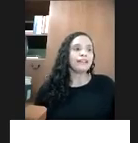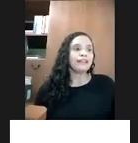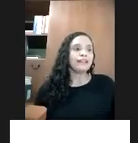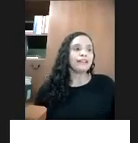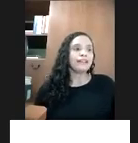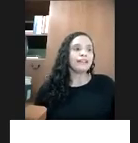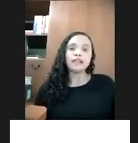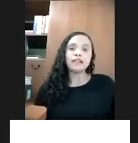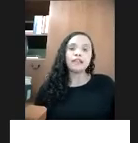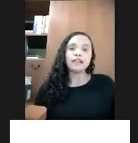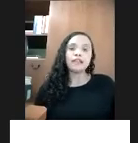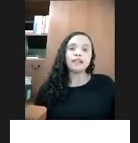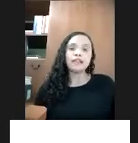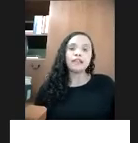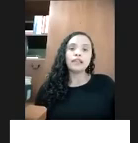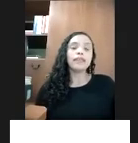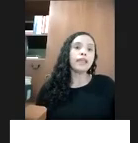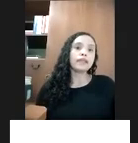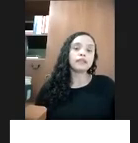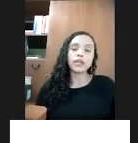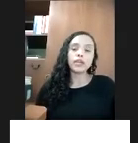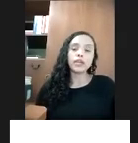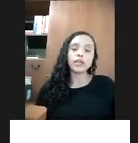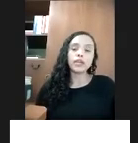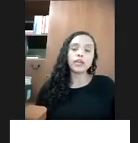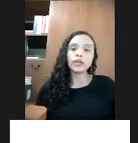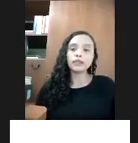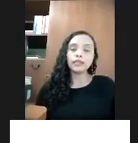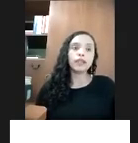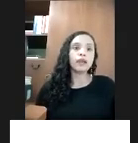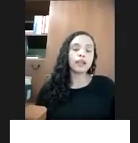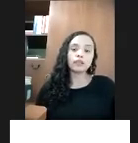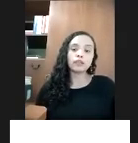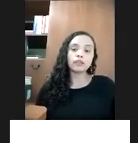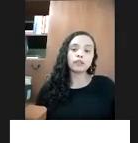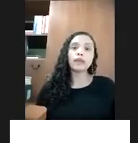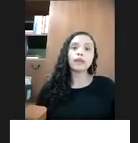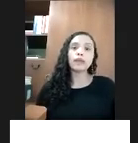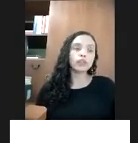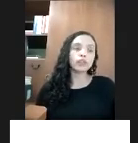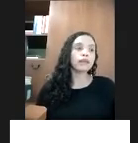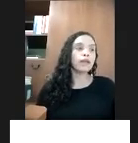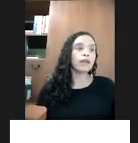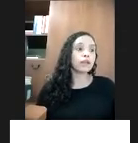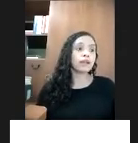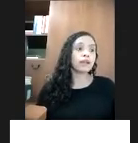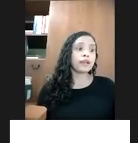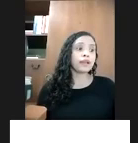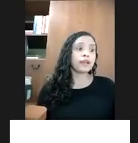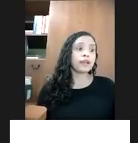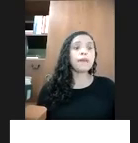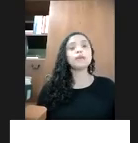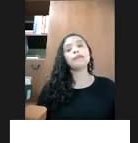bueno, como les dije, se distribuyeron equitativamente las personas a ser encuestadas en los 3 estados de los que les hablamos.